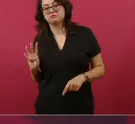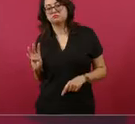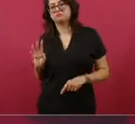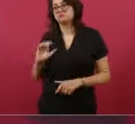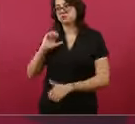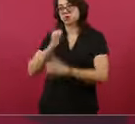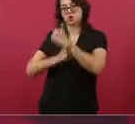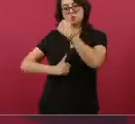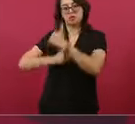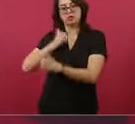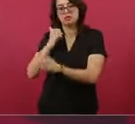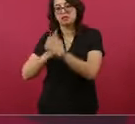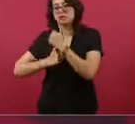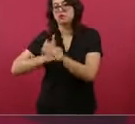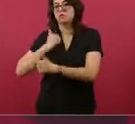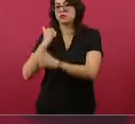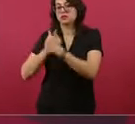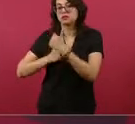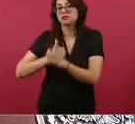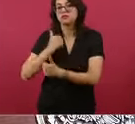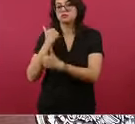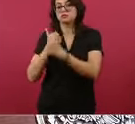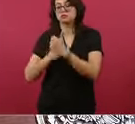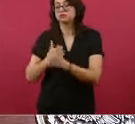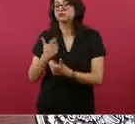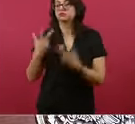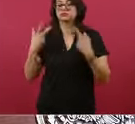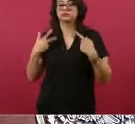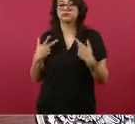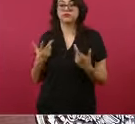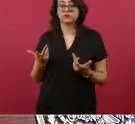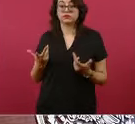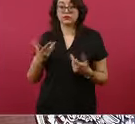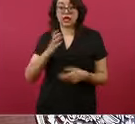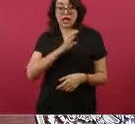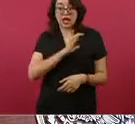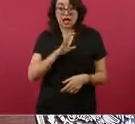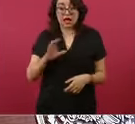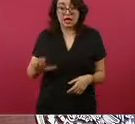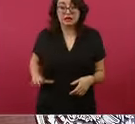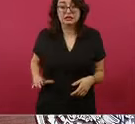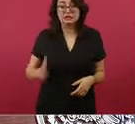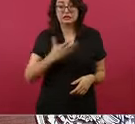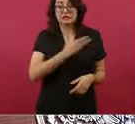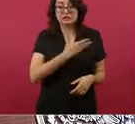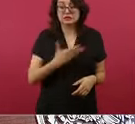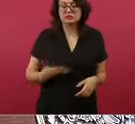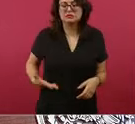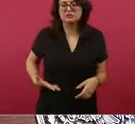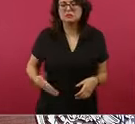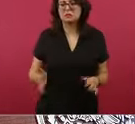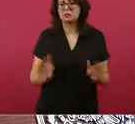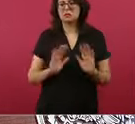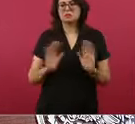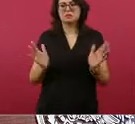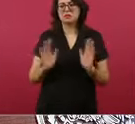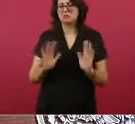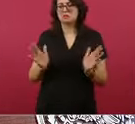de quien va a ser el coordinador para la defensa de la